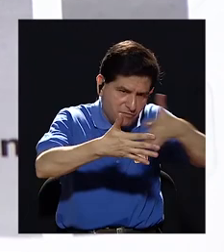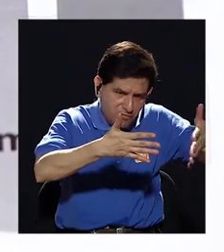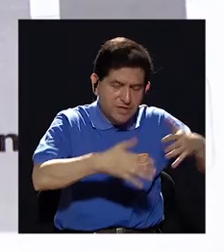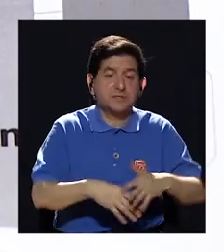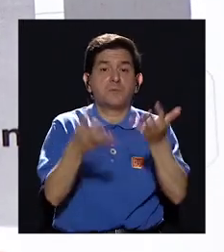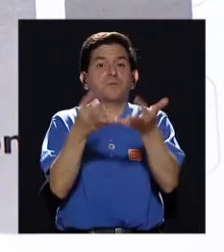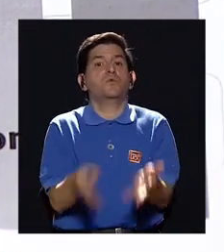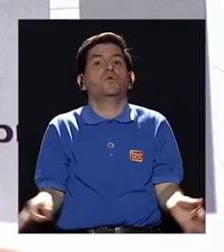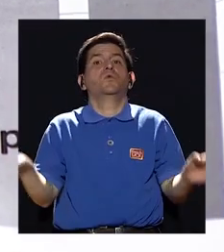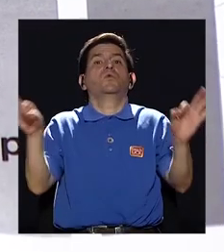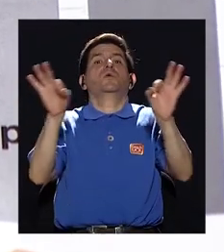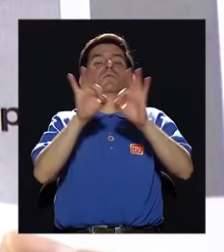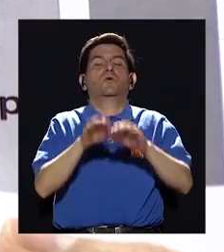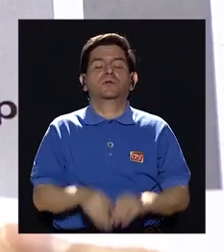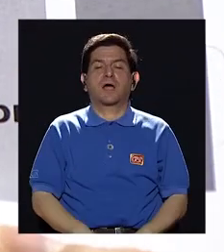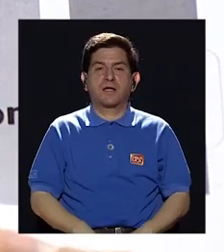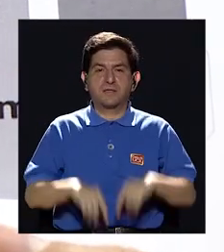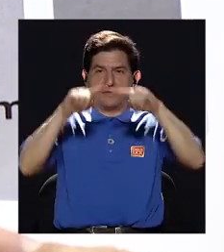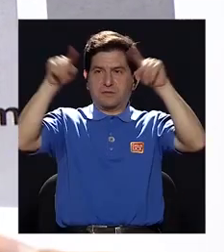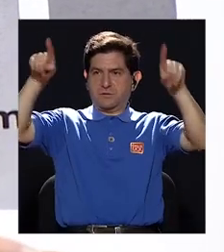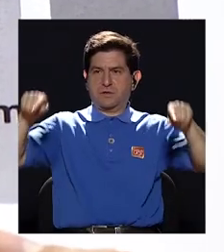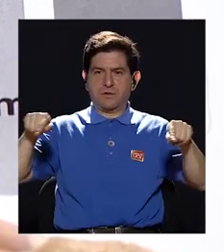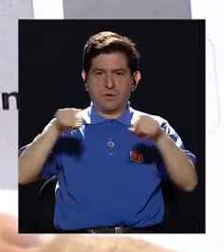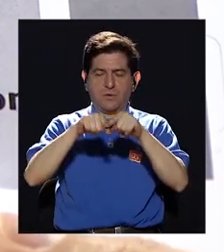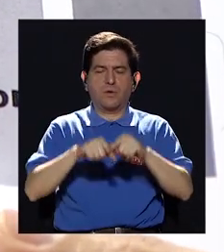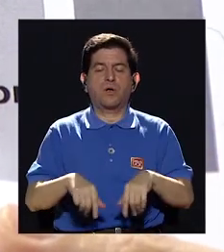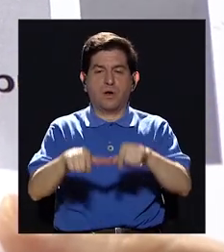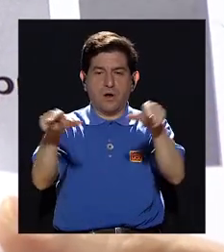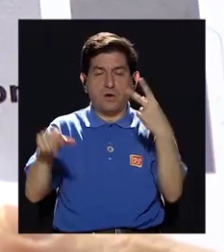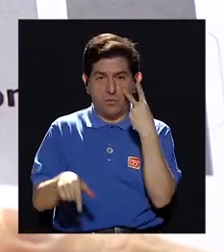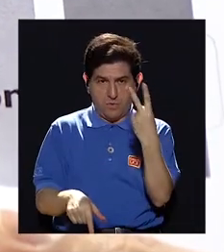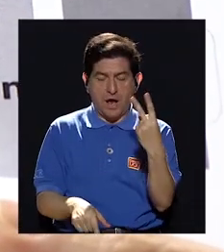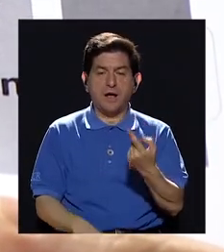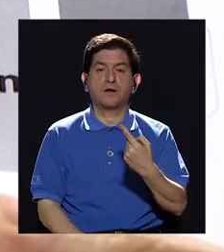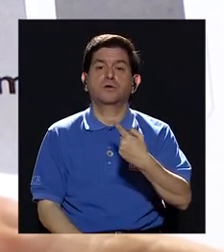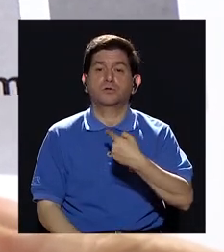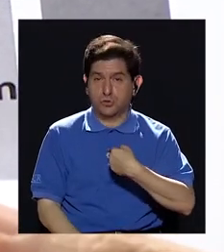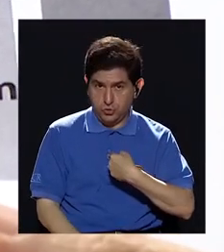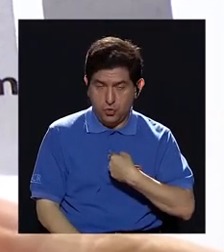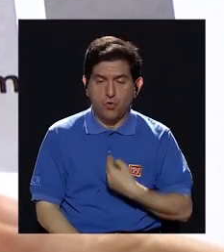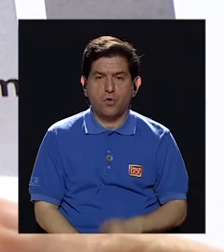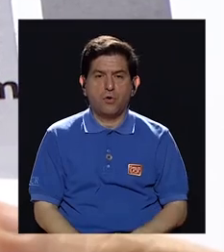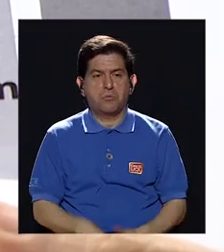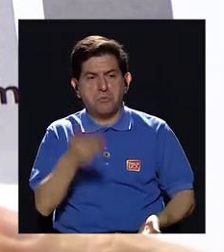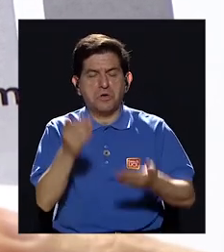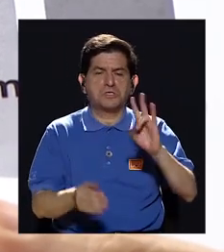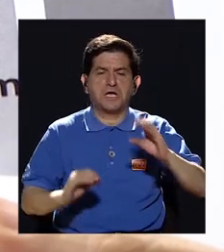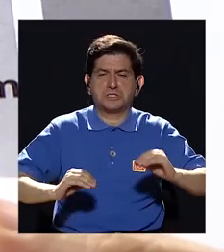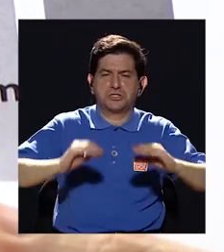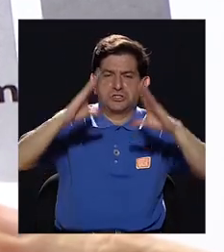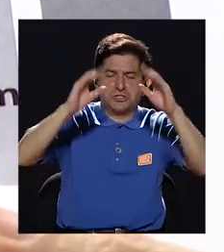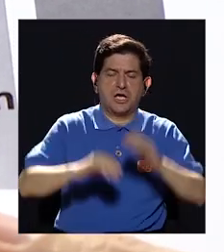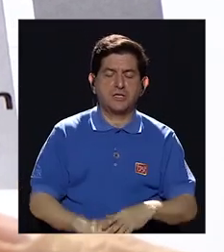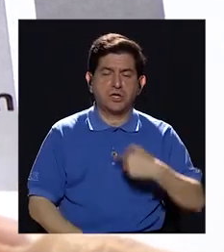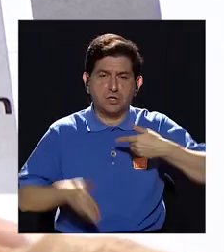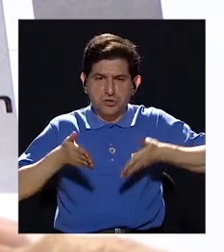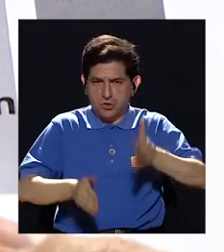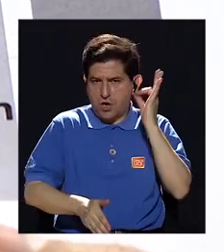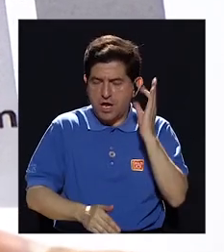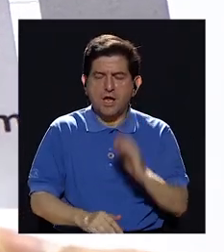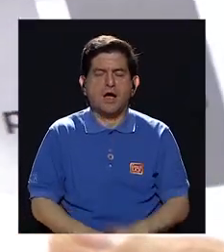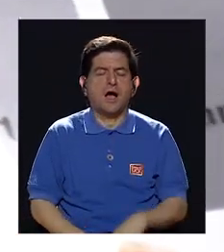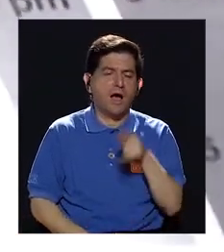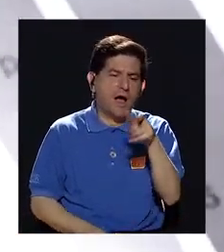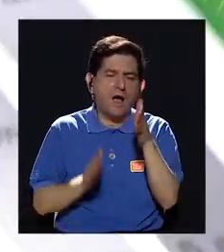Este horario es importante pegarlo en un sitio visible. De manera que si yo llegué a las 7 de la mañana, soy la hija